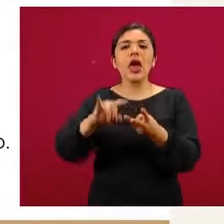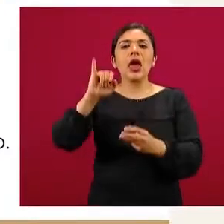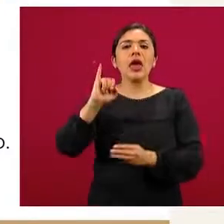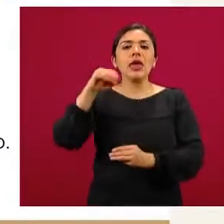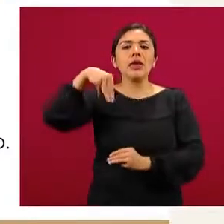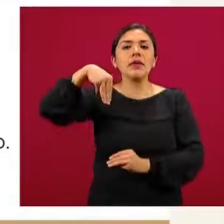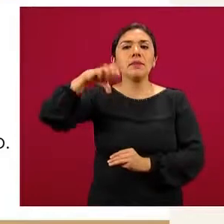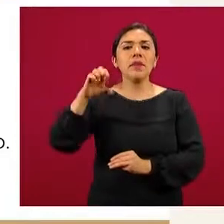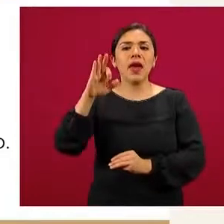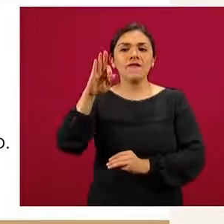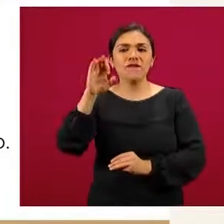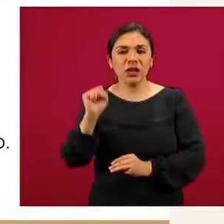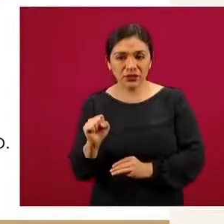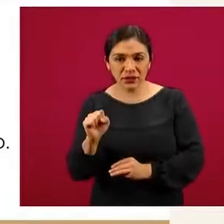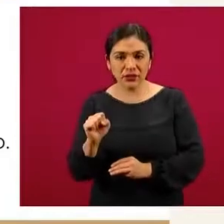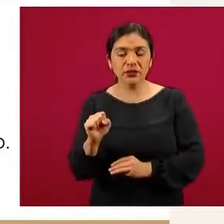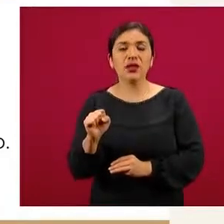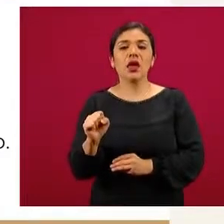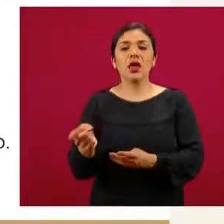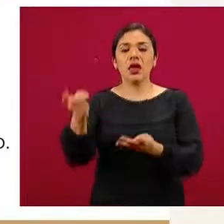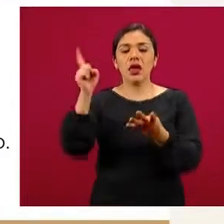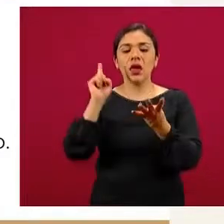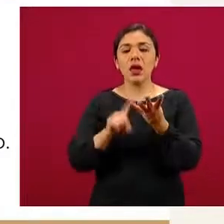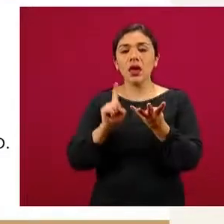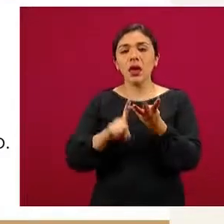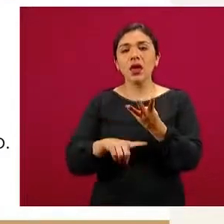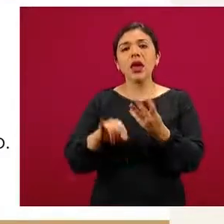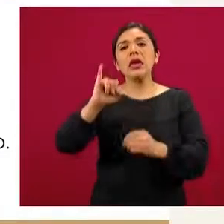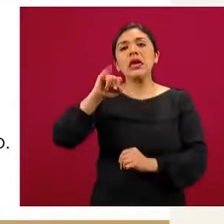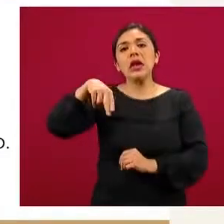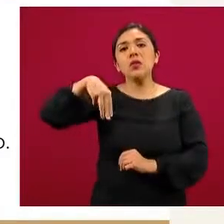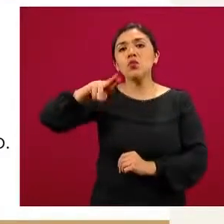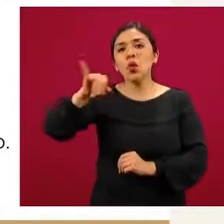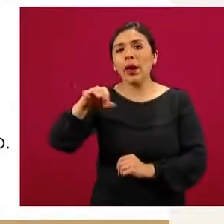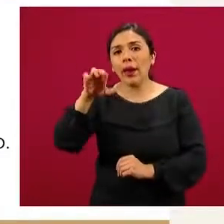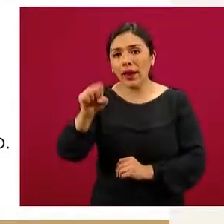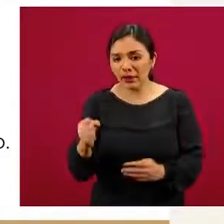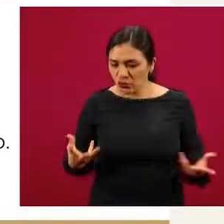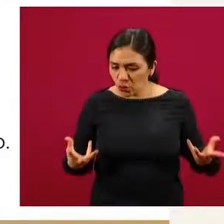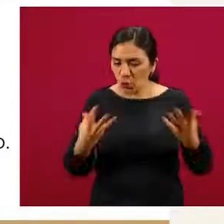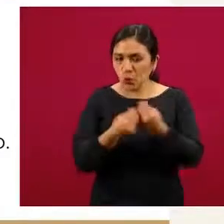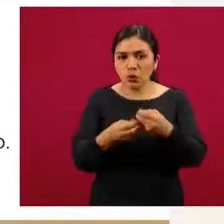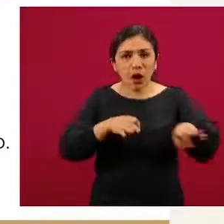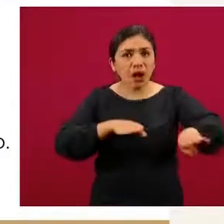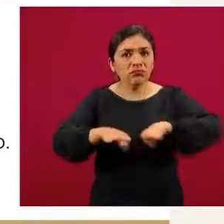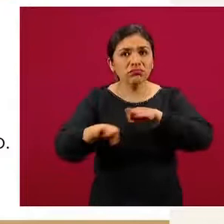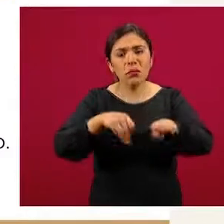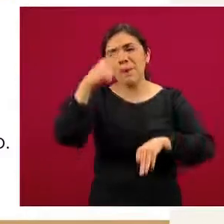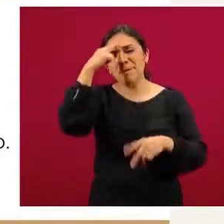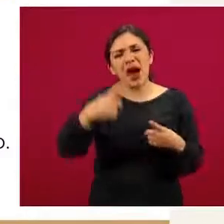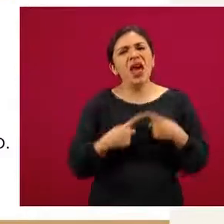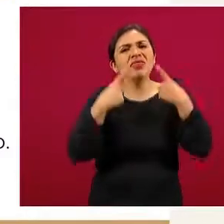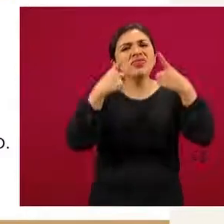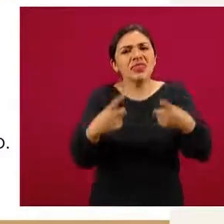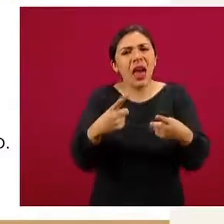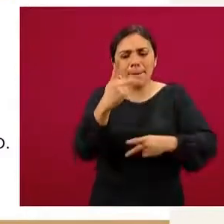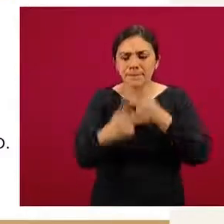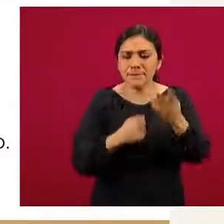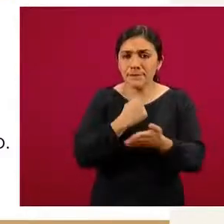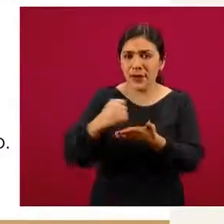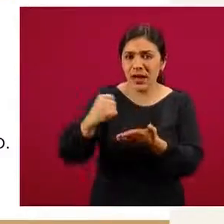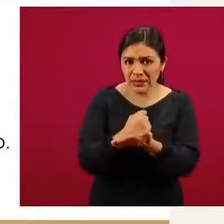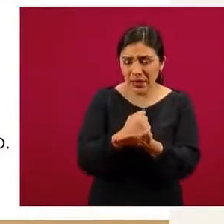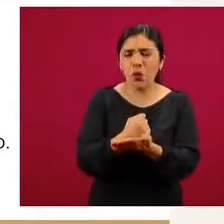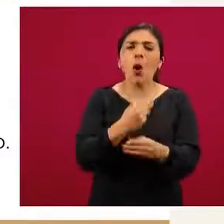las entidades federativas de las mujeres y nosotras, es darles créditos, una parte